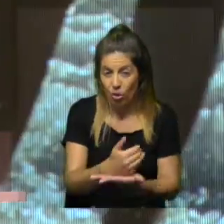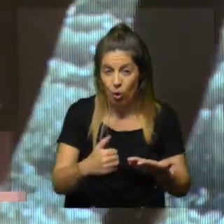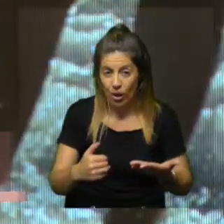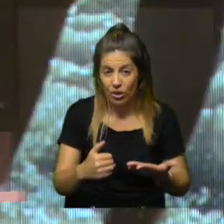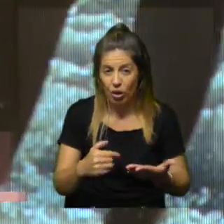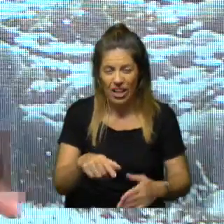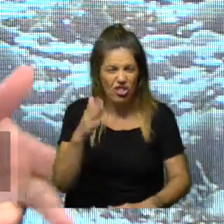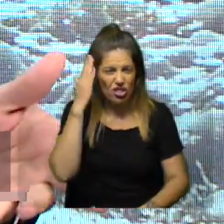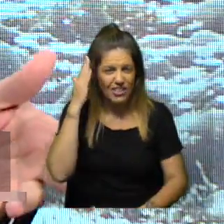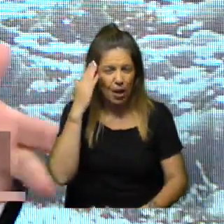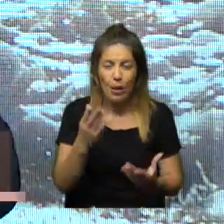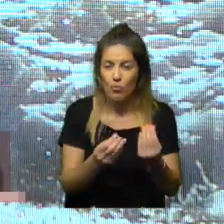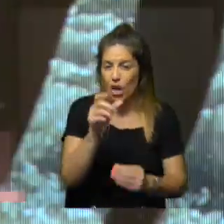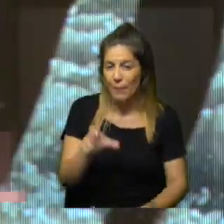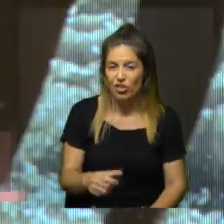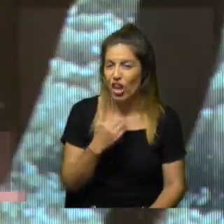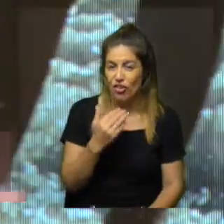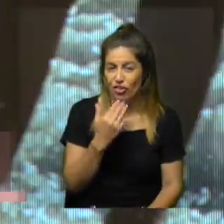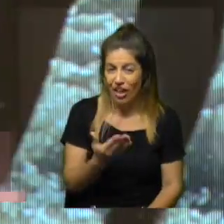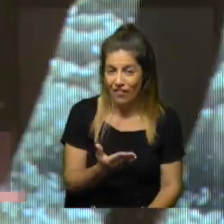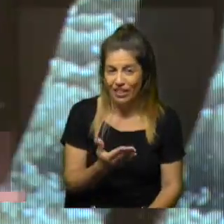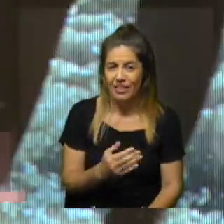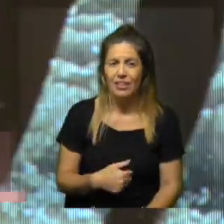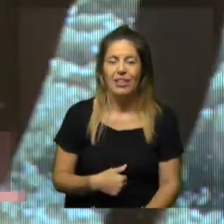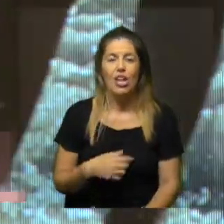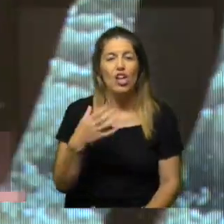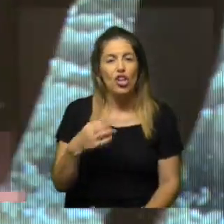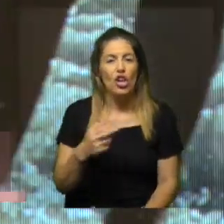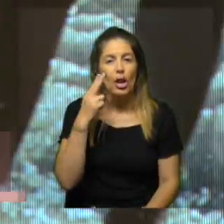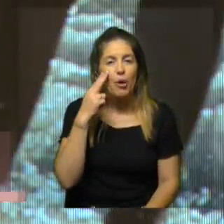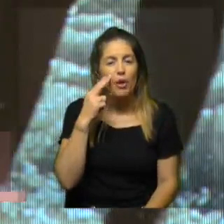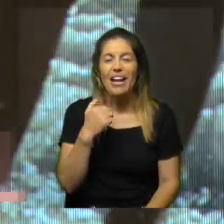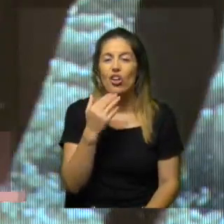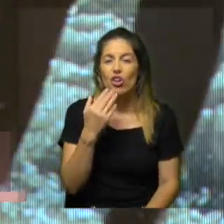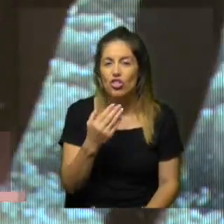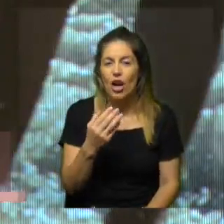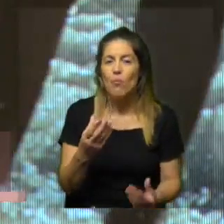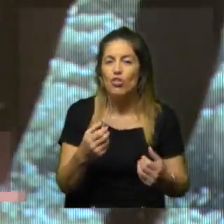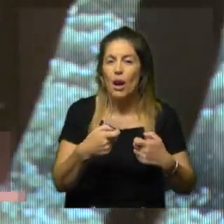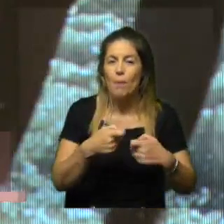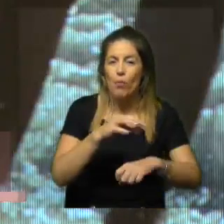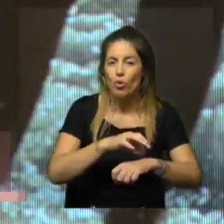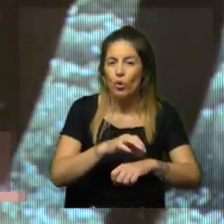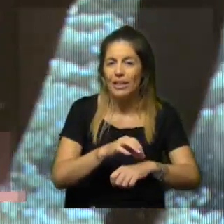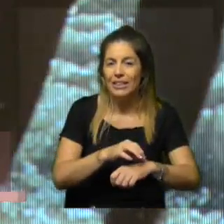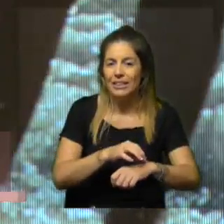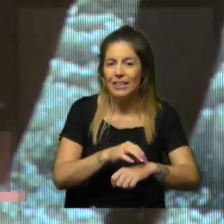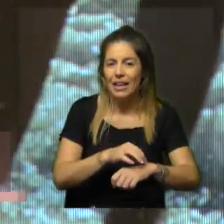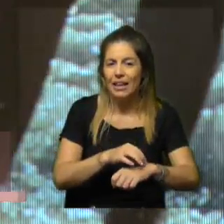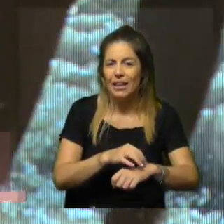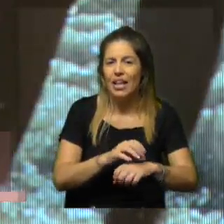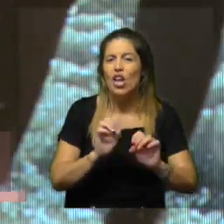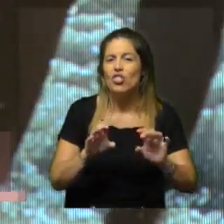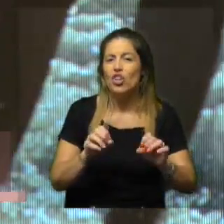¿Eso se sabe? Porque hay mucha gente que no lo sabe. No, hay gente que no lo sabe. Yo creo que el problema es que no lo sabe porque muchas mutualistas, con cierto criterio que no está mal, lo tienen solo